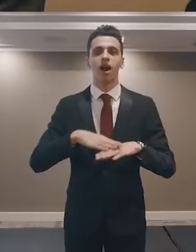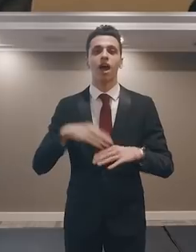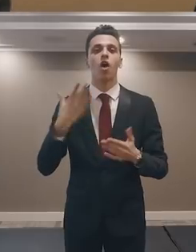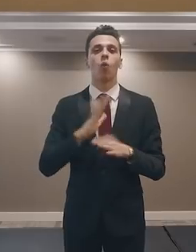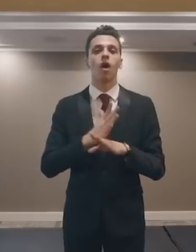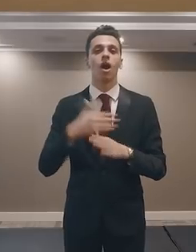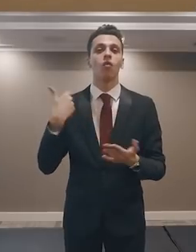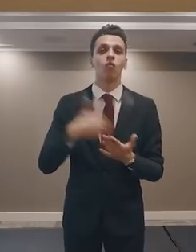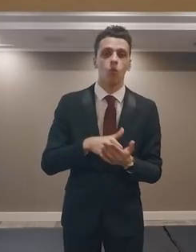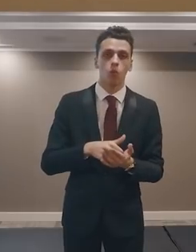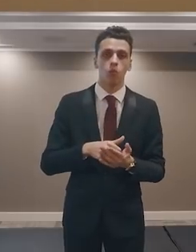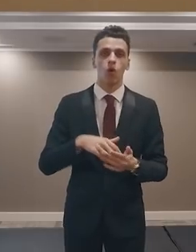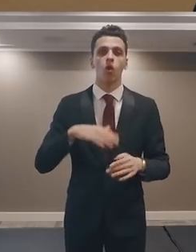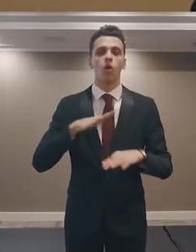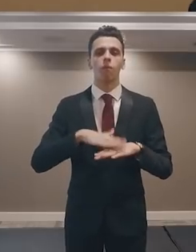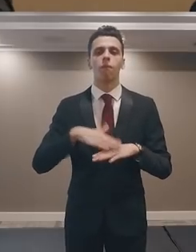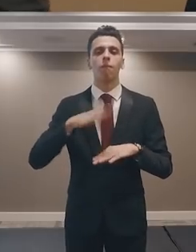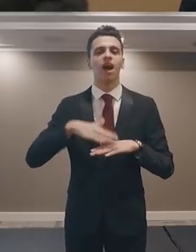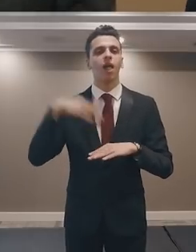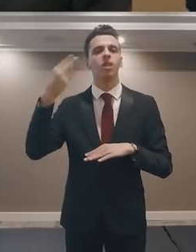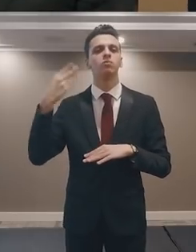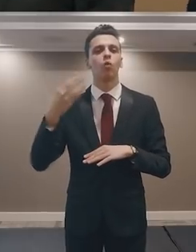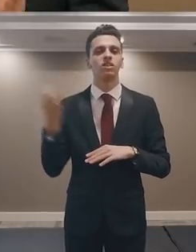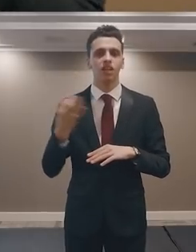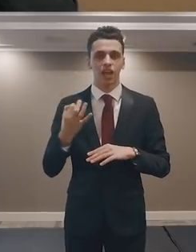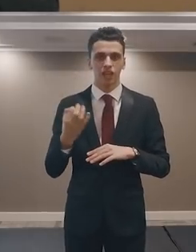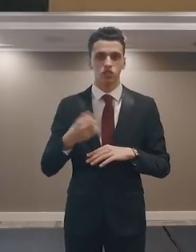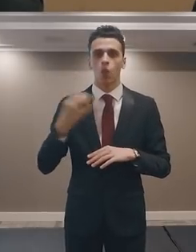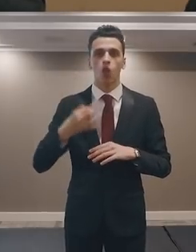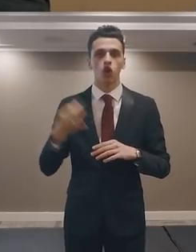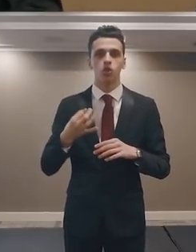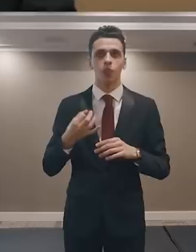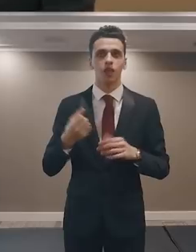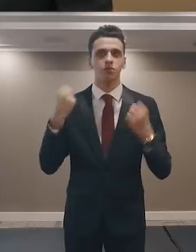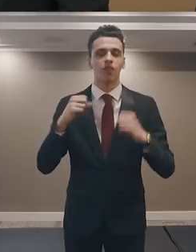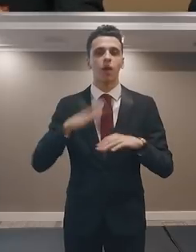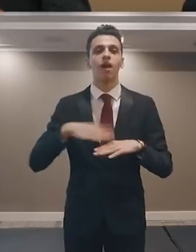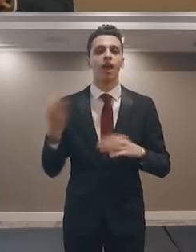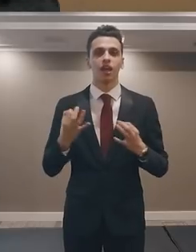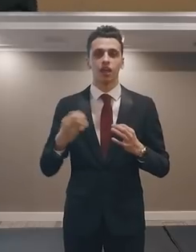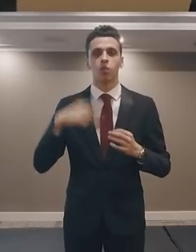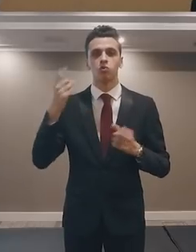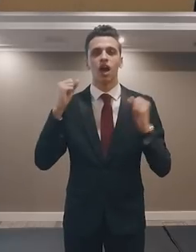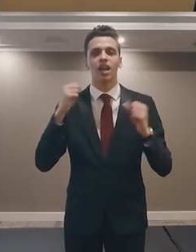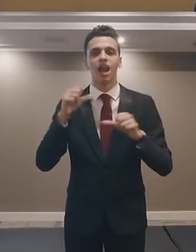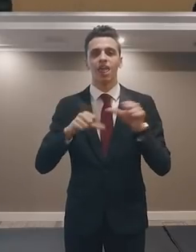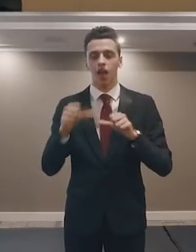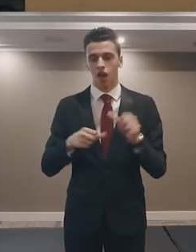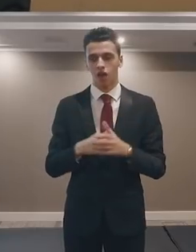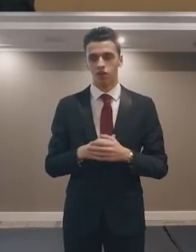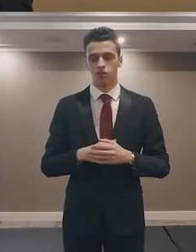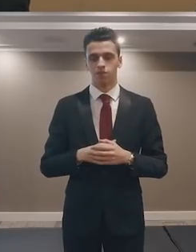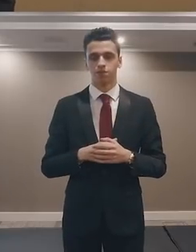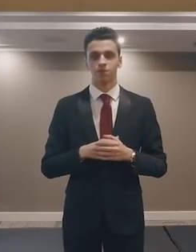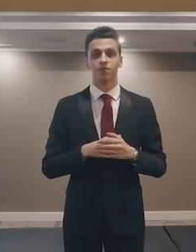objetivo ganar la liga o competir al final está bien o no se cae no perfecto gracias al final